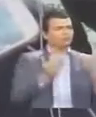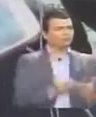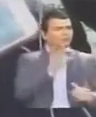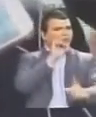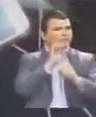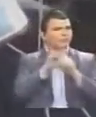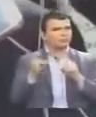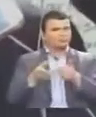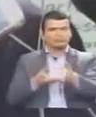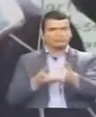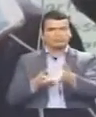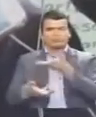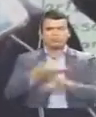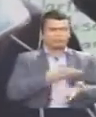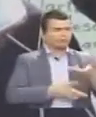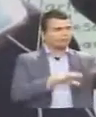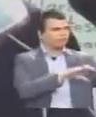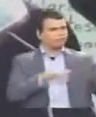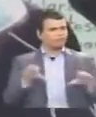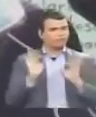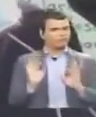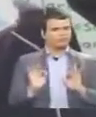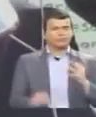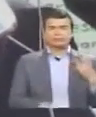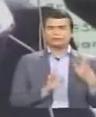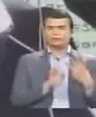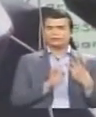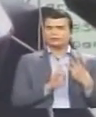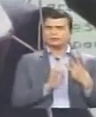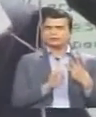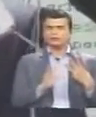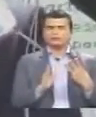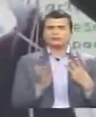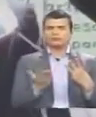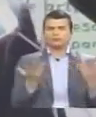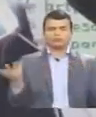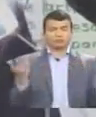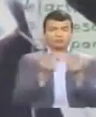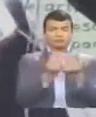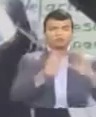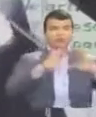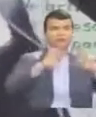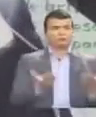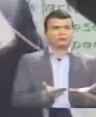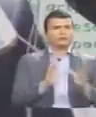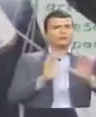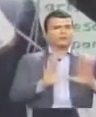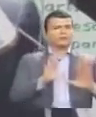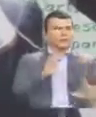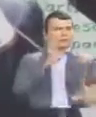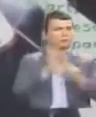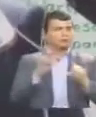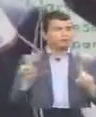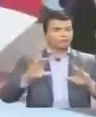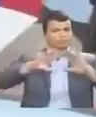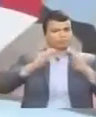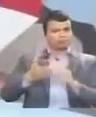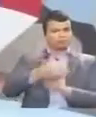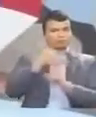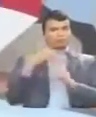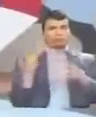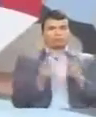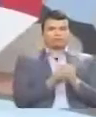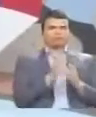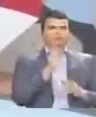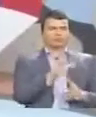por la convivencia y que están trabajando por la convivencia. Y el tercero son las escuelas que trabajan por escuelas seguras e inclusivas.